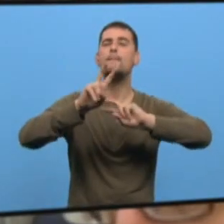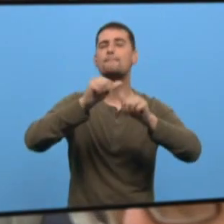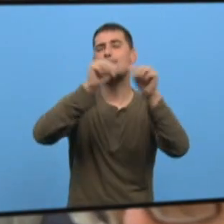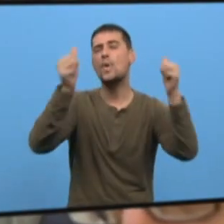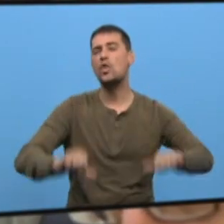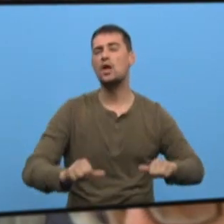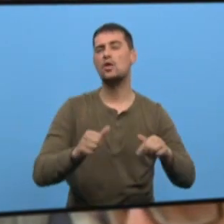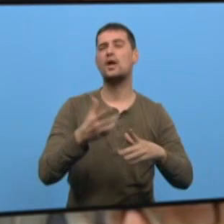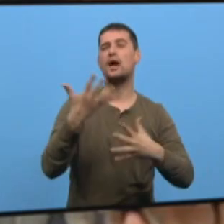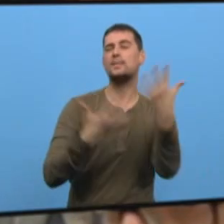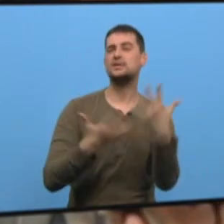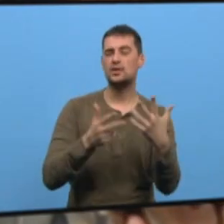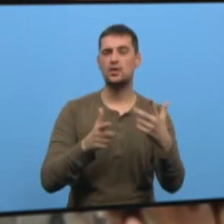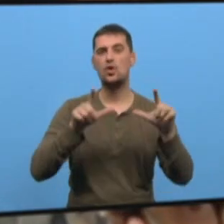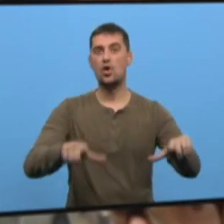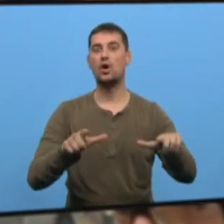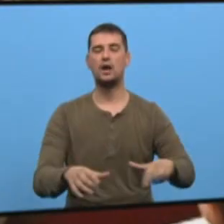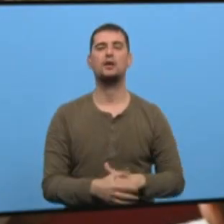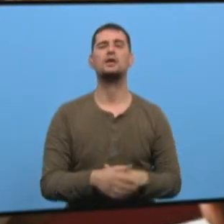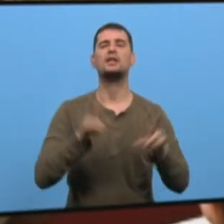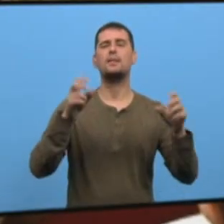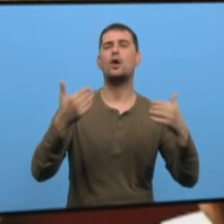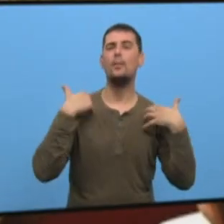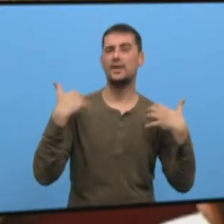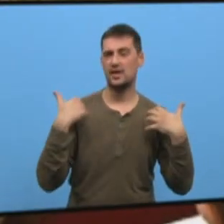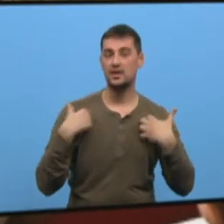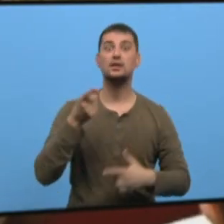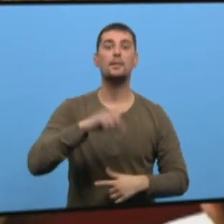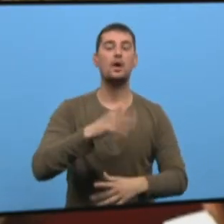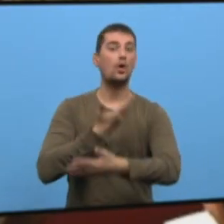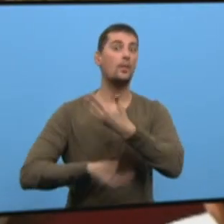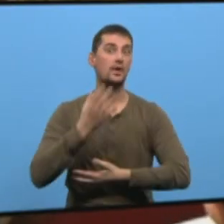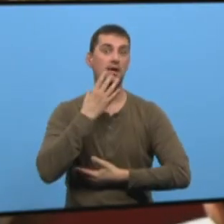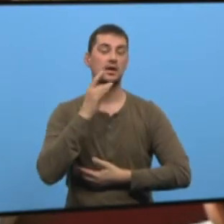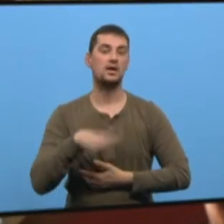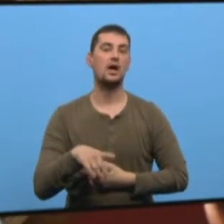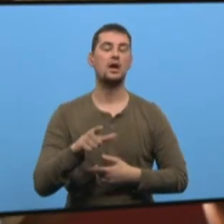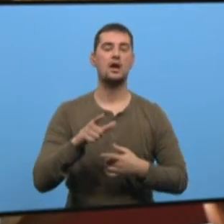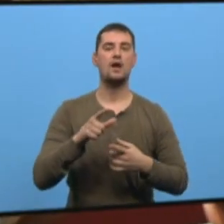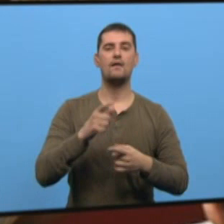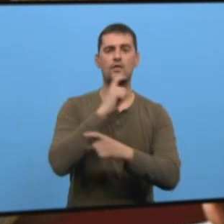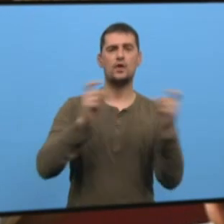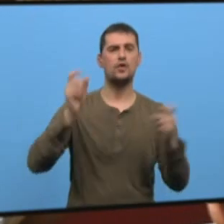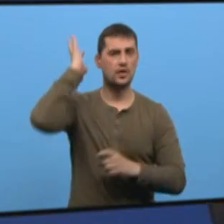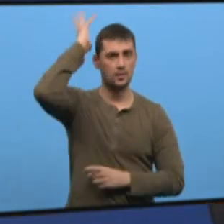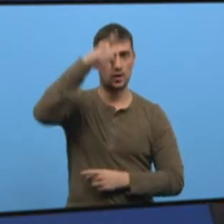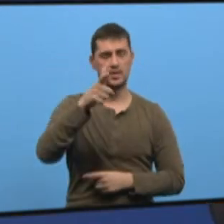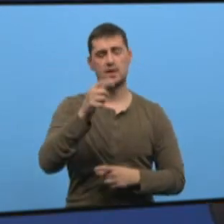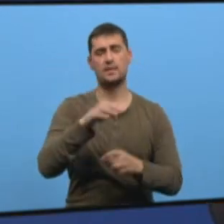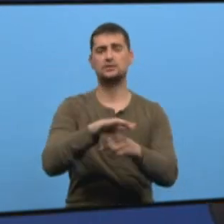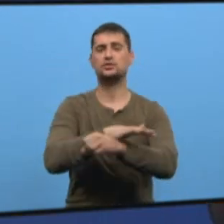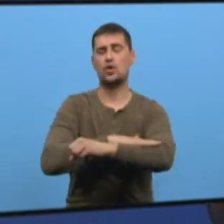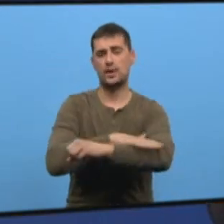local dende a perspectiva competencias e contaa colaboración da fundación democracia e goberno local o